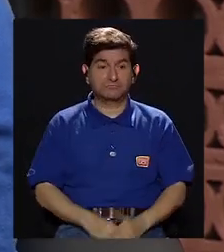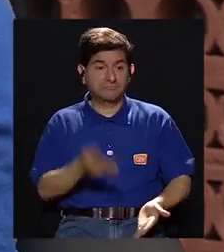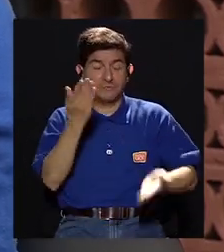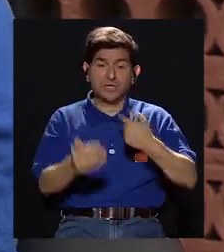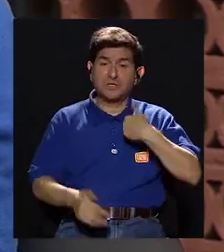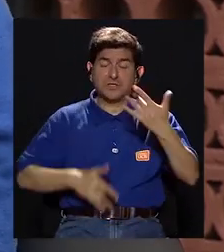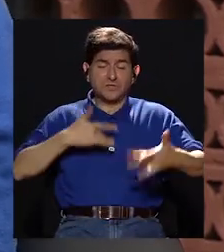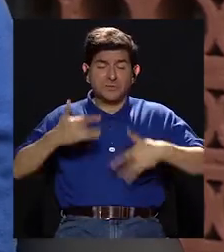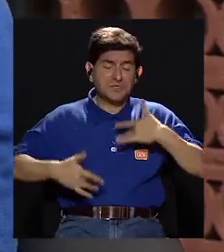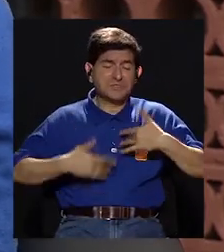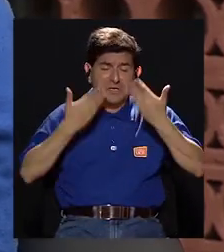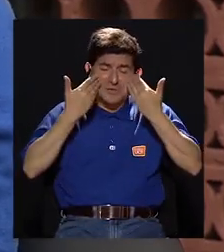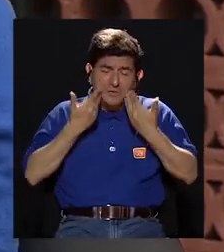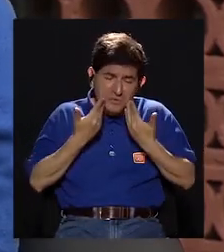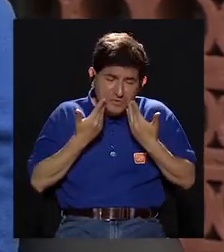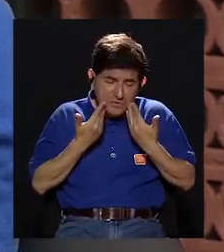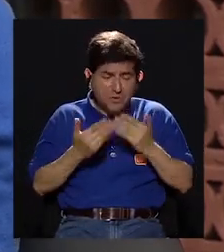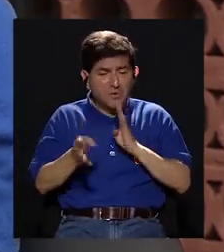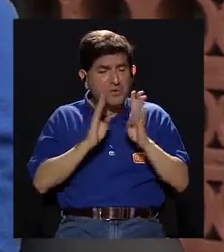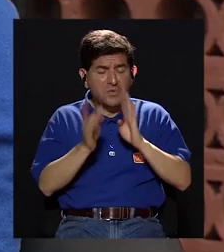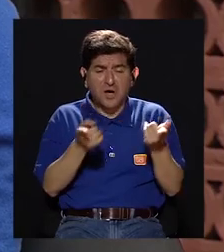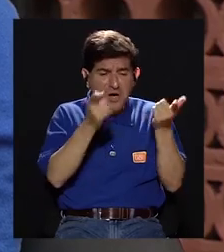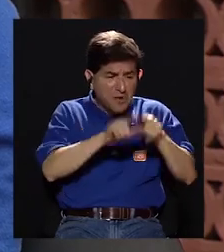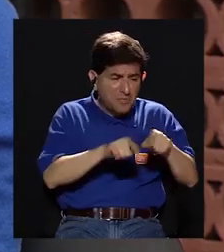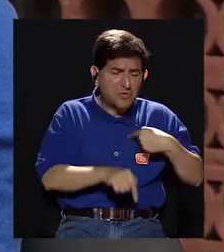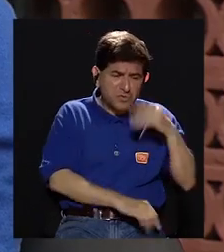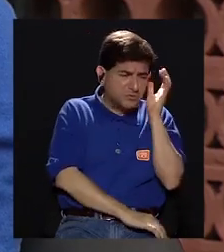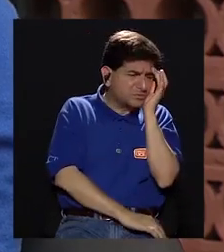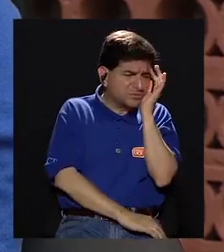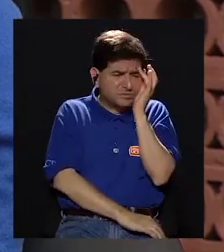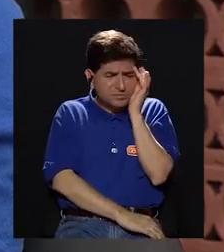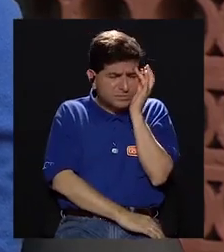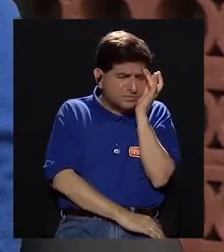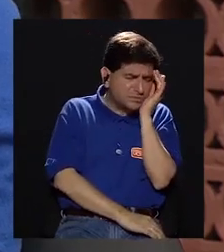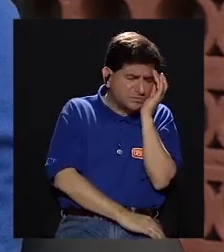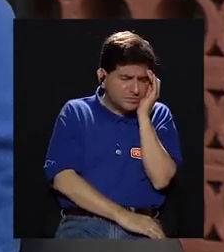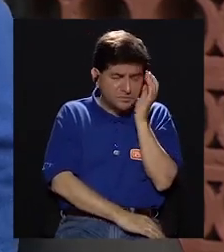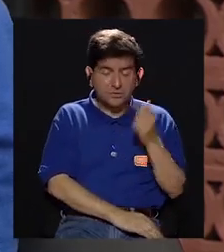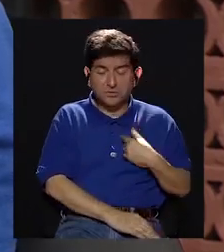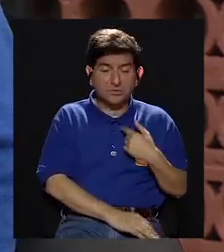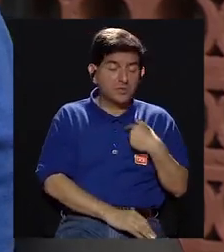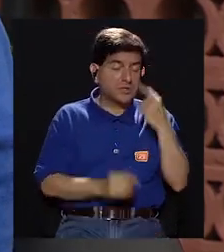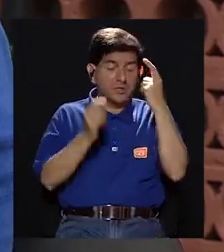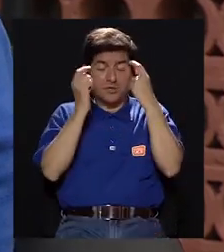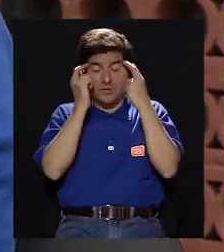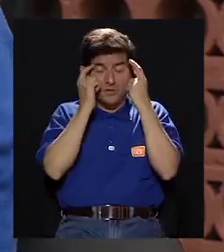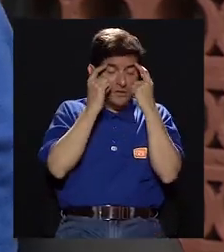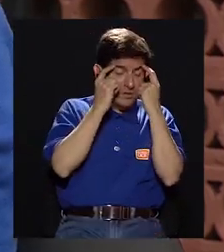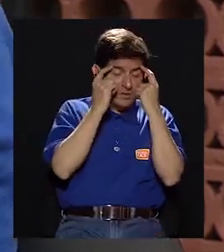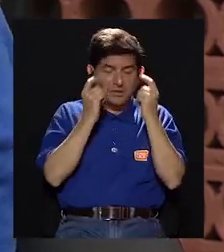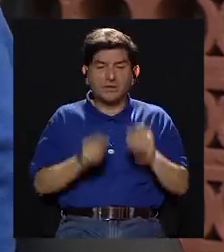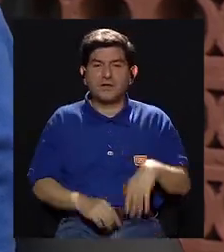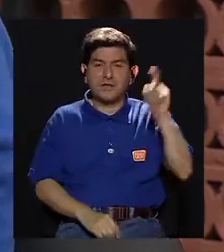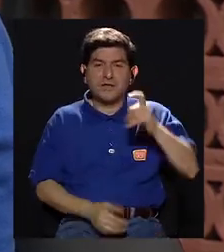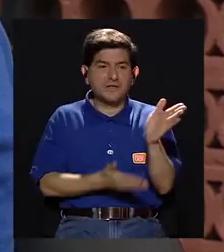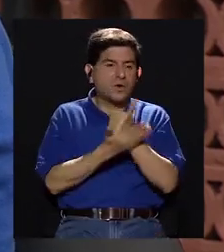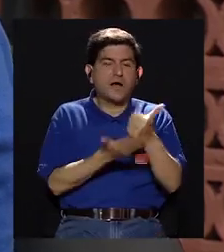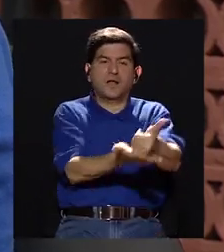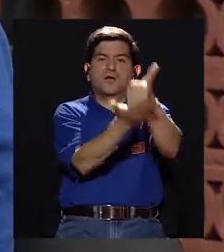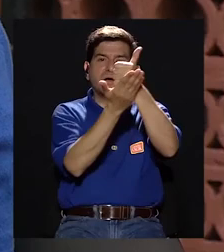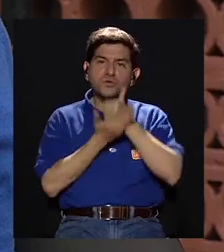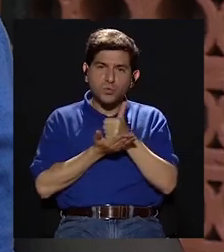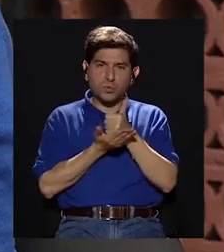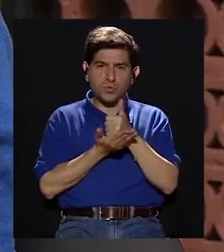Que de repente me siento triste, no estoy hablando de lo que me está pasando, tengo una preocupación, tengo la cabeza por todo lado y necesito algo que me